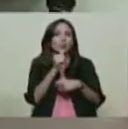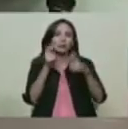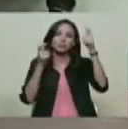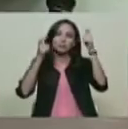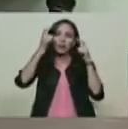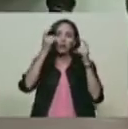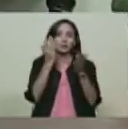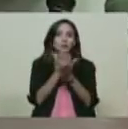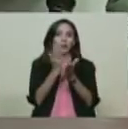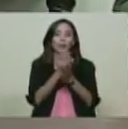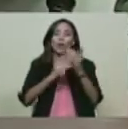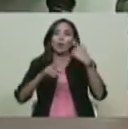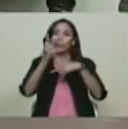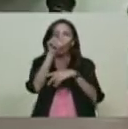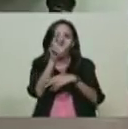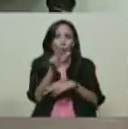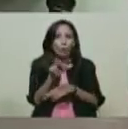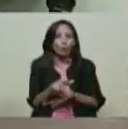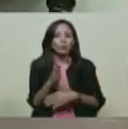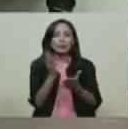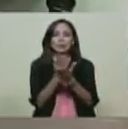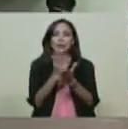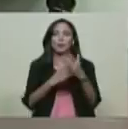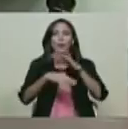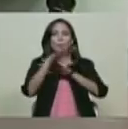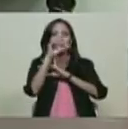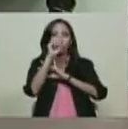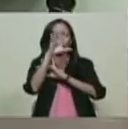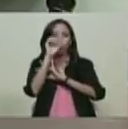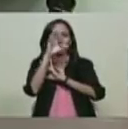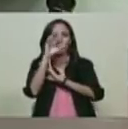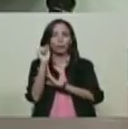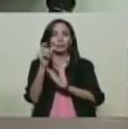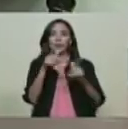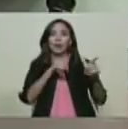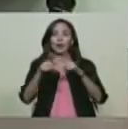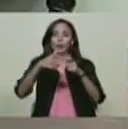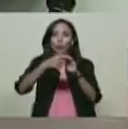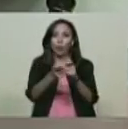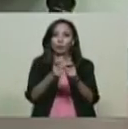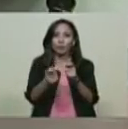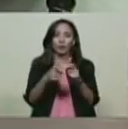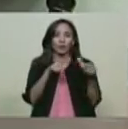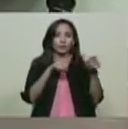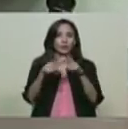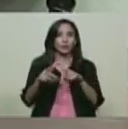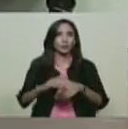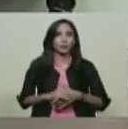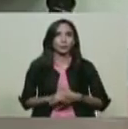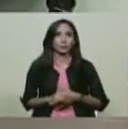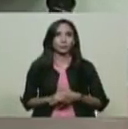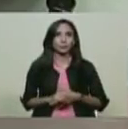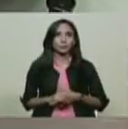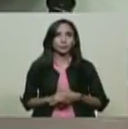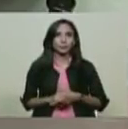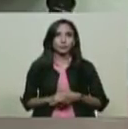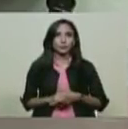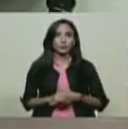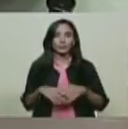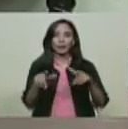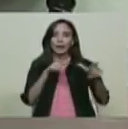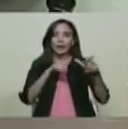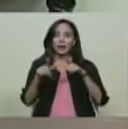Y lo aprendo todos los días con nuestro pueblo. Ya el cestatique y el salario ha